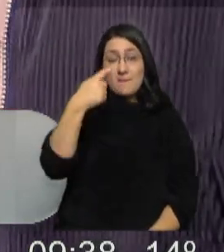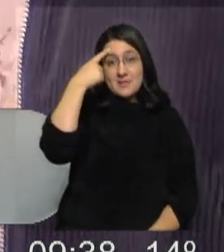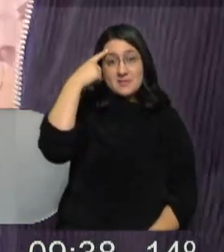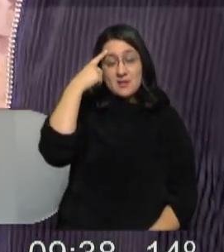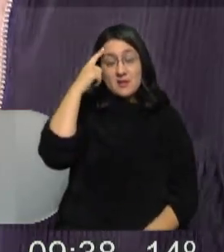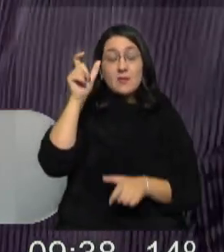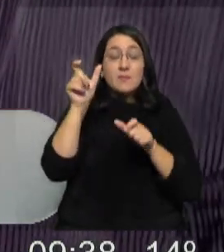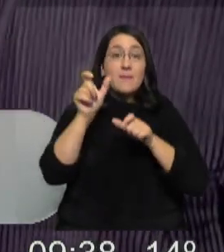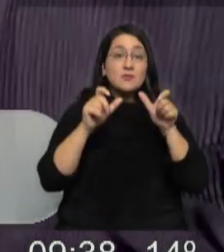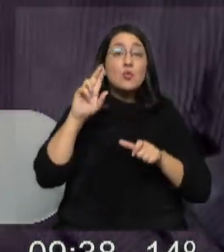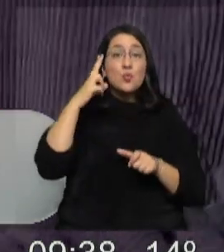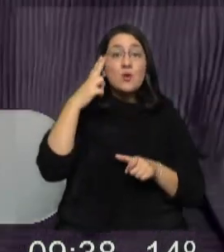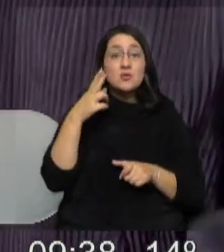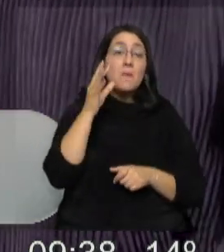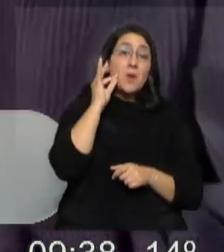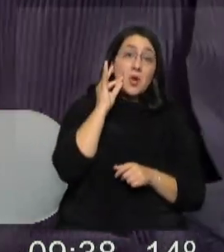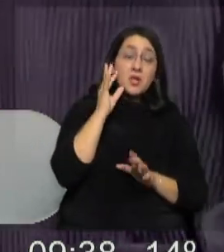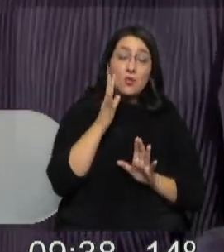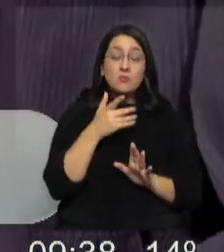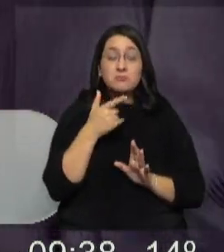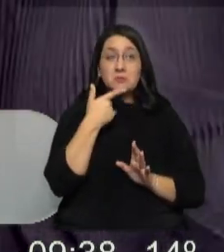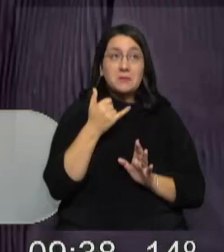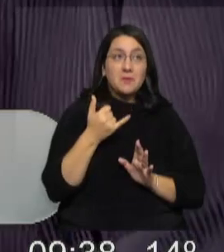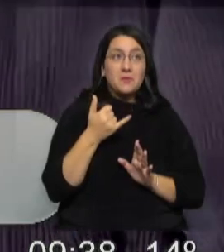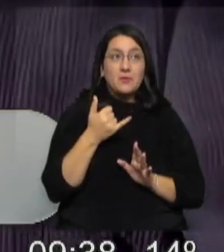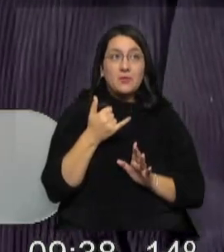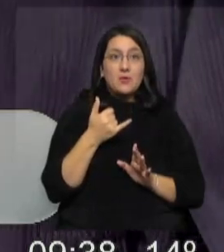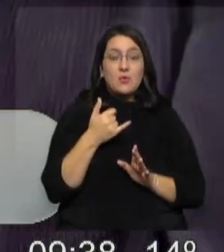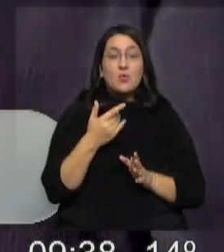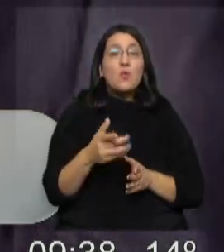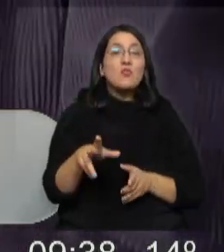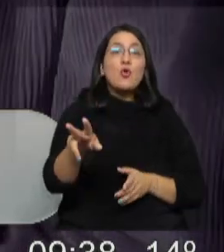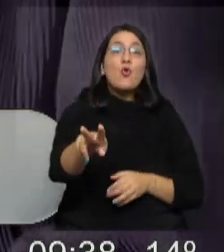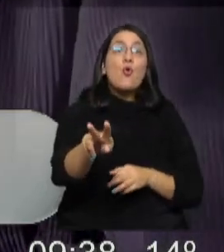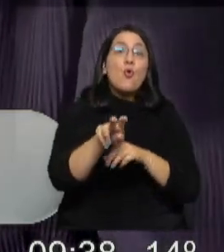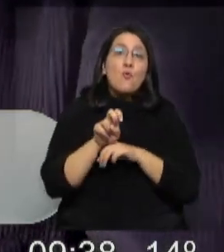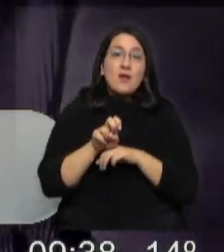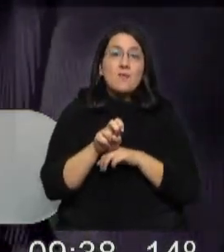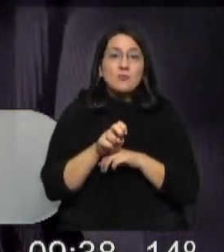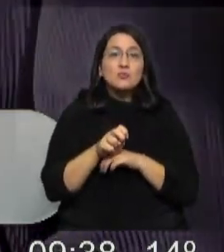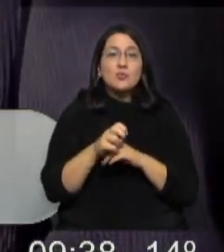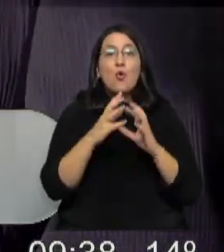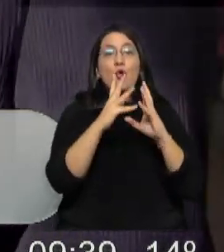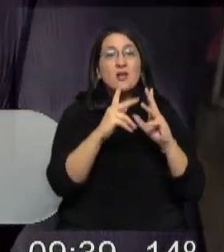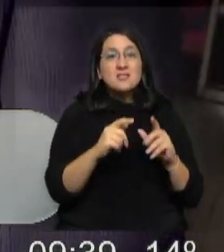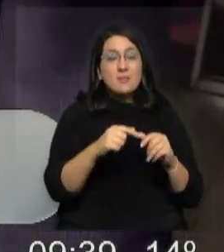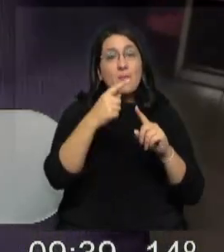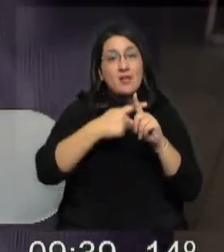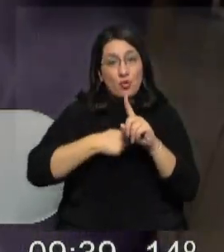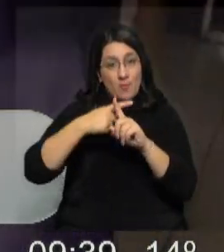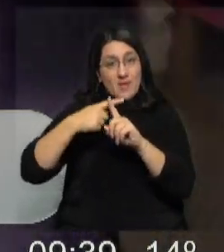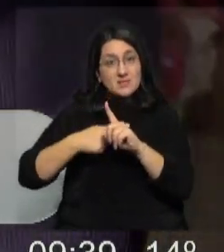uruguayos somos prolijos, digamos, en, no sé, de repente, cuando recibimos nuestro sueldo, tratar de administrarlo en el mes, digamos? Tratamos